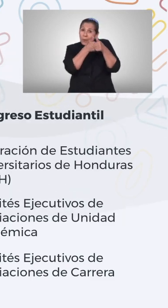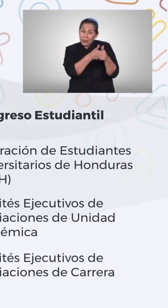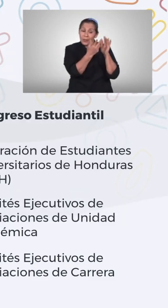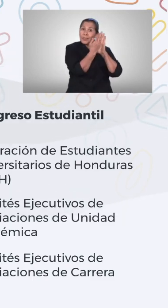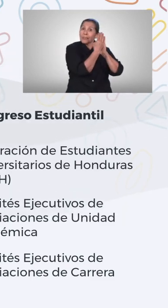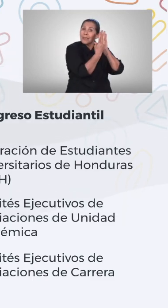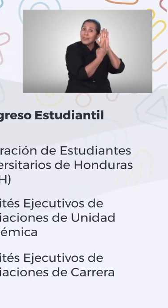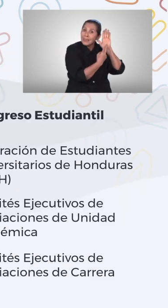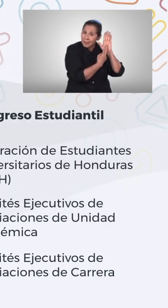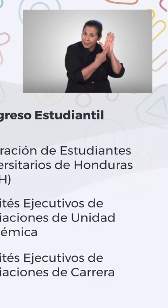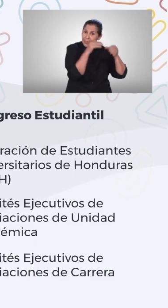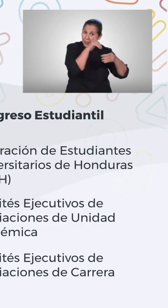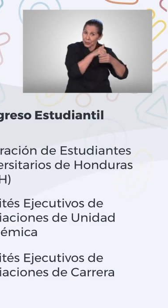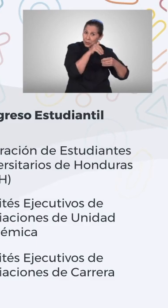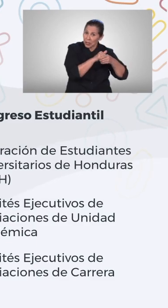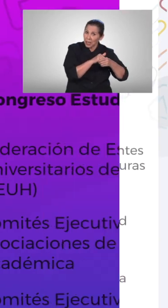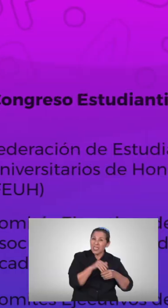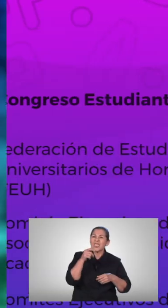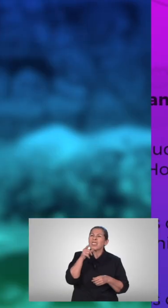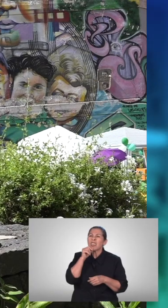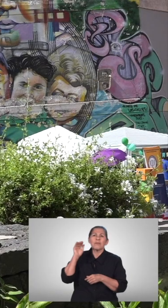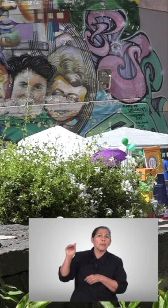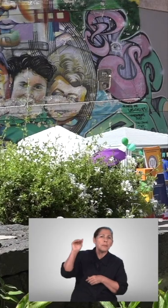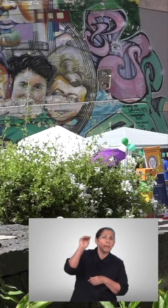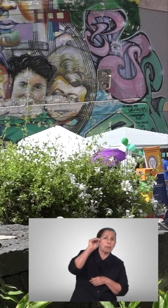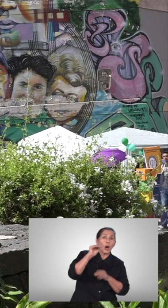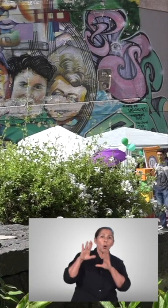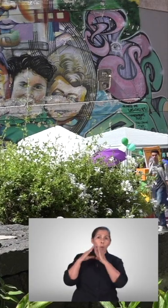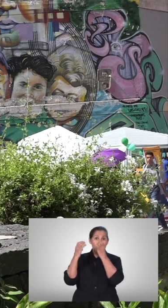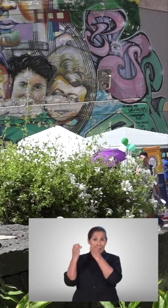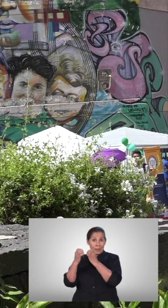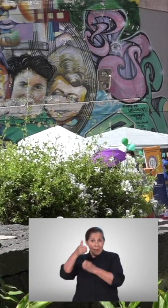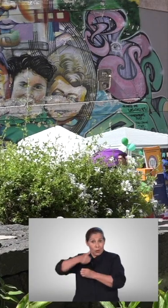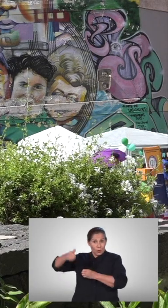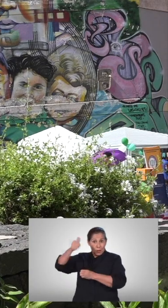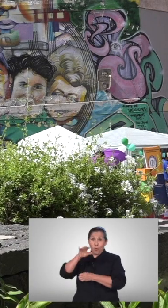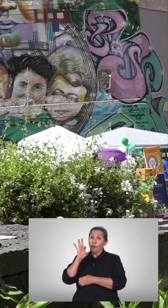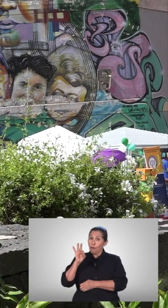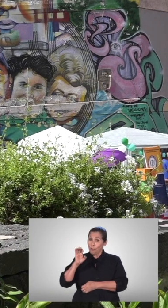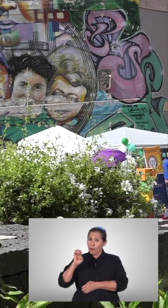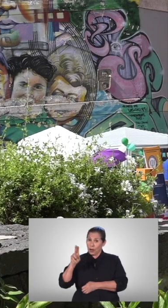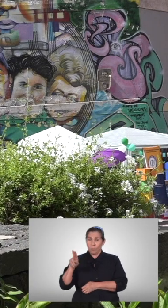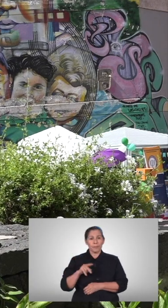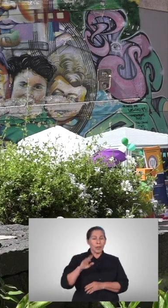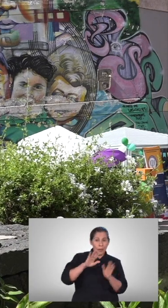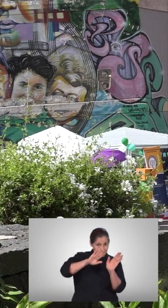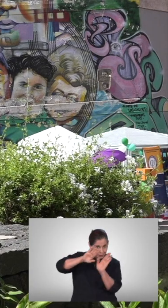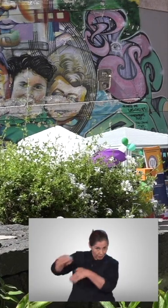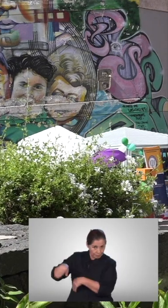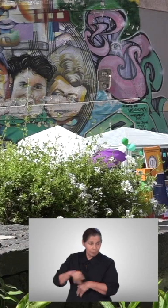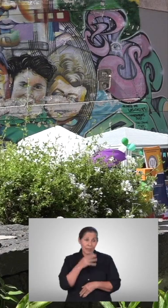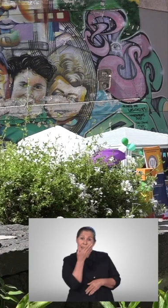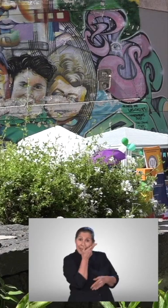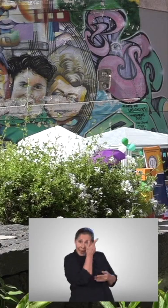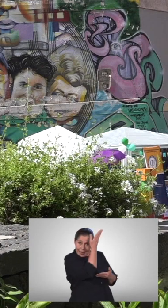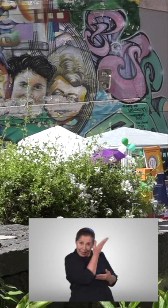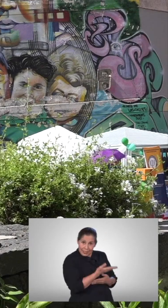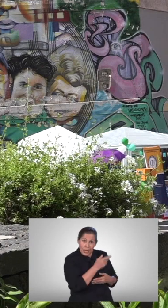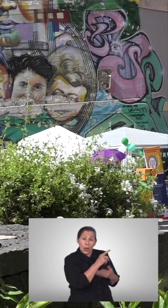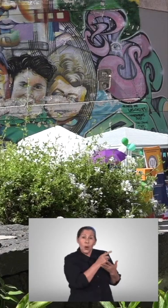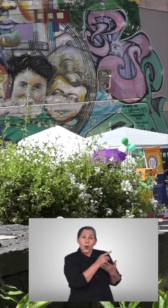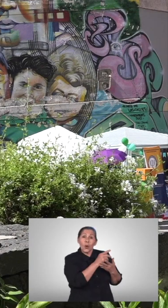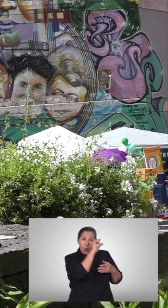comité ejecutivo de la feo por otro lado tenemos al gobierno universitario este está compuesto